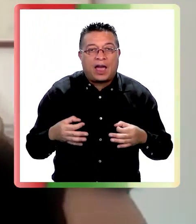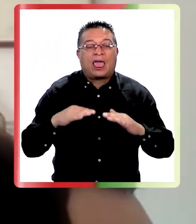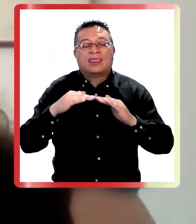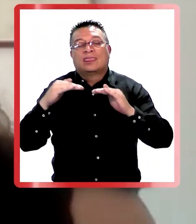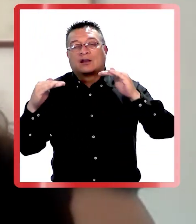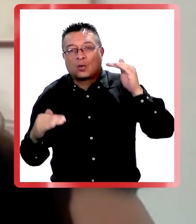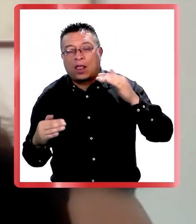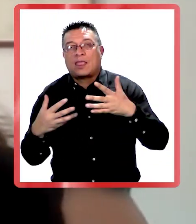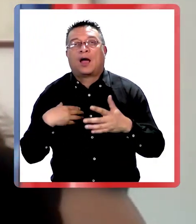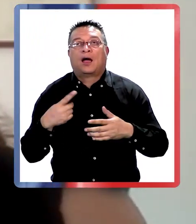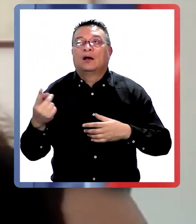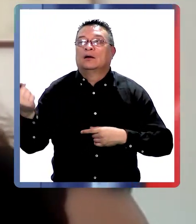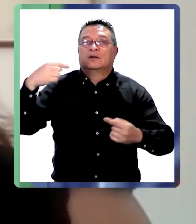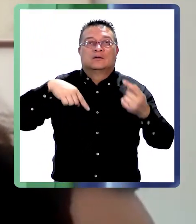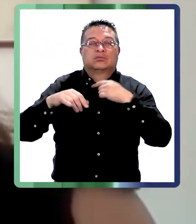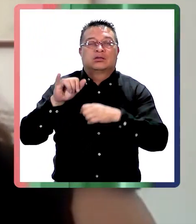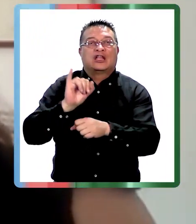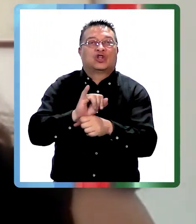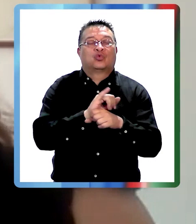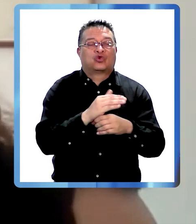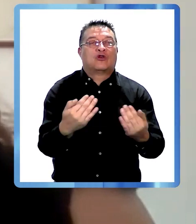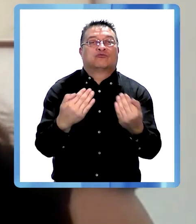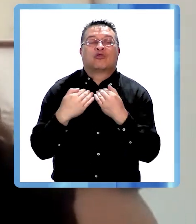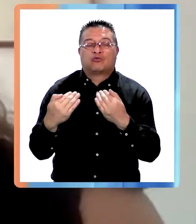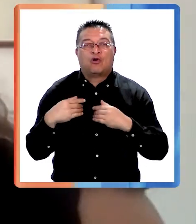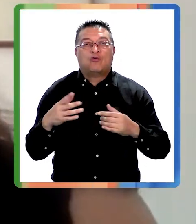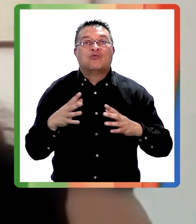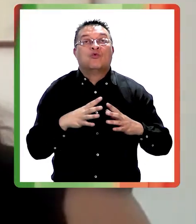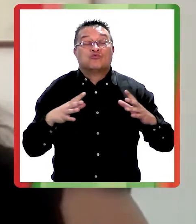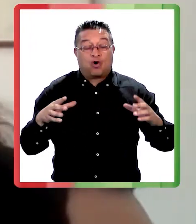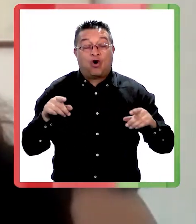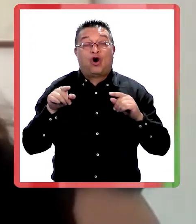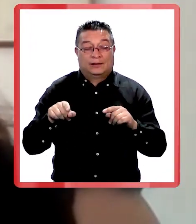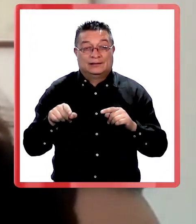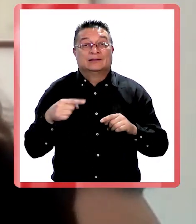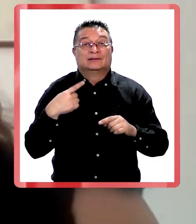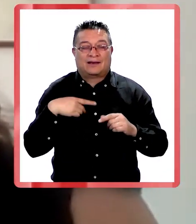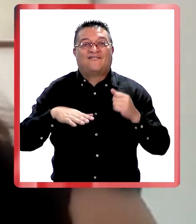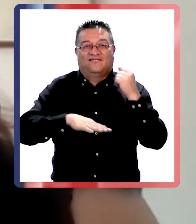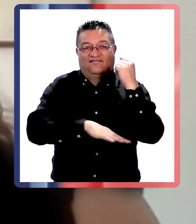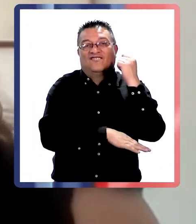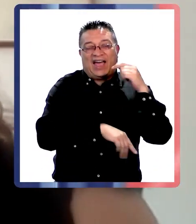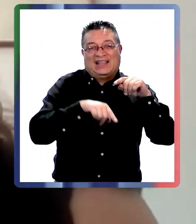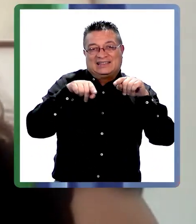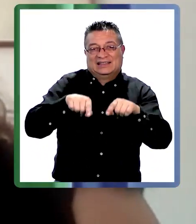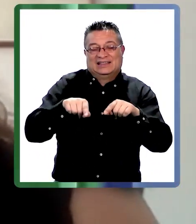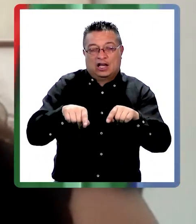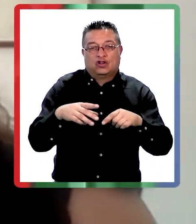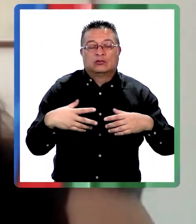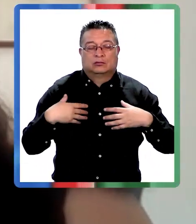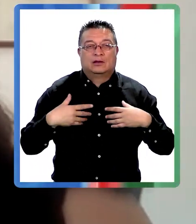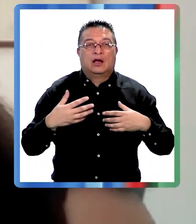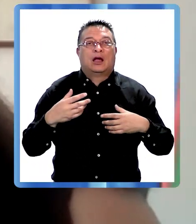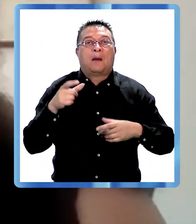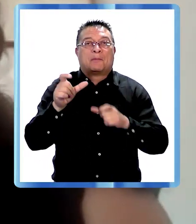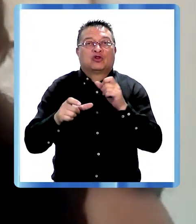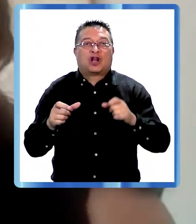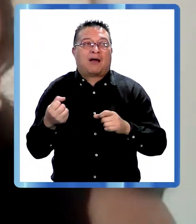la desigualdad en la llegada de las instituciones está muy a la base en el fondo de este poder que se toma la